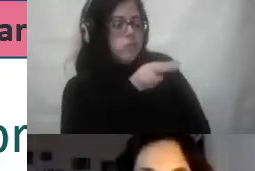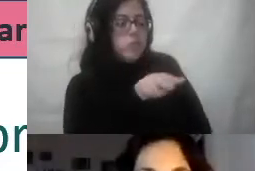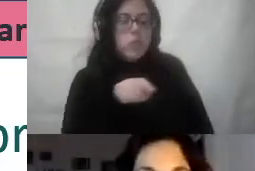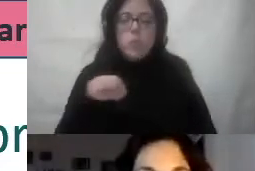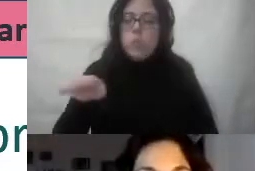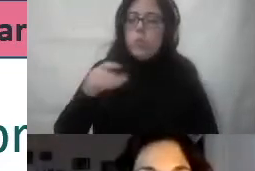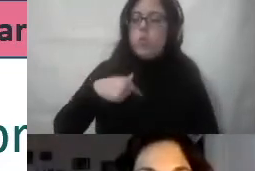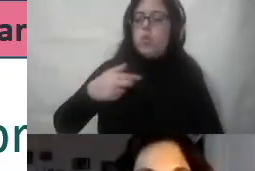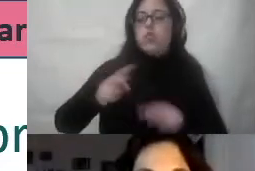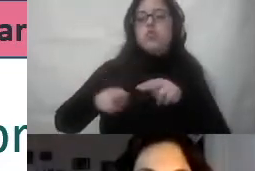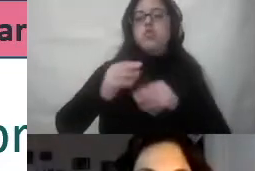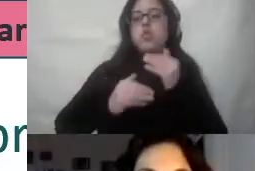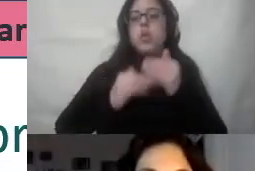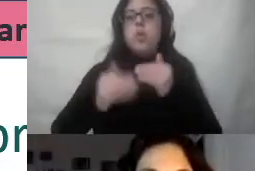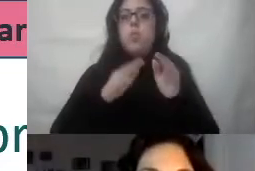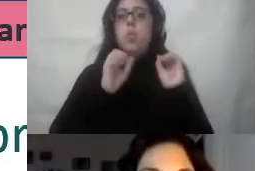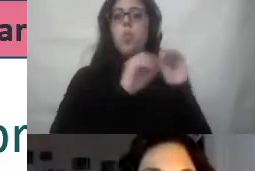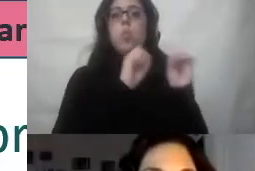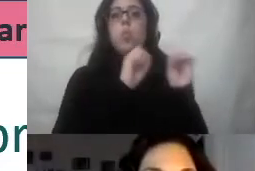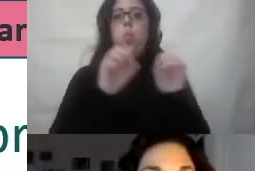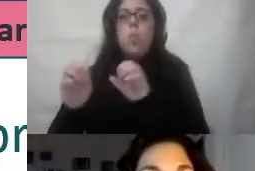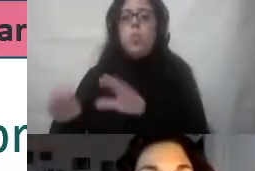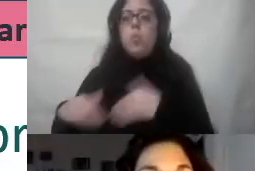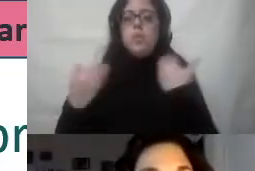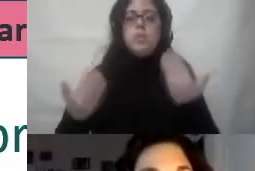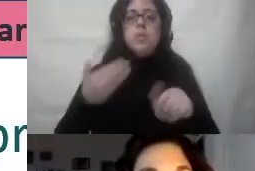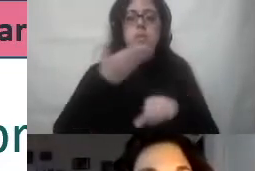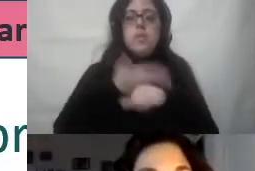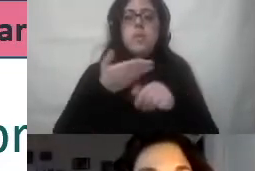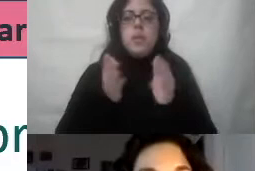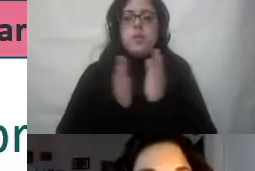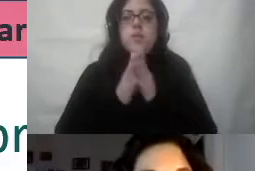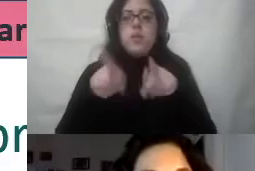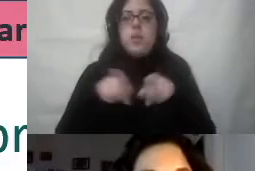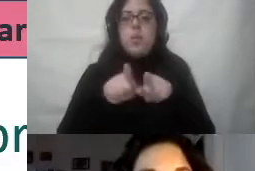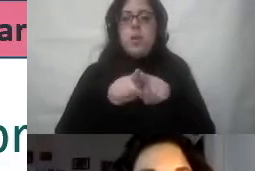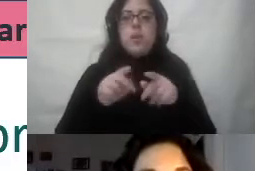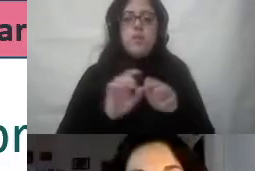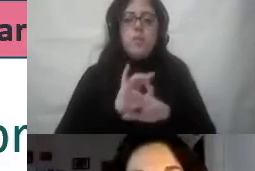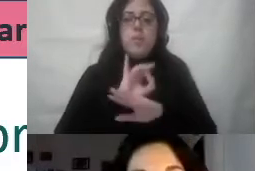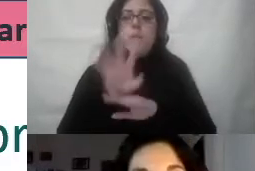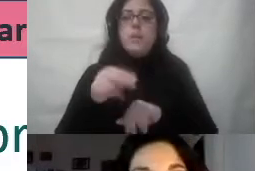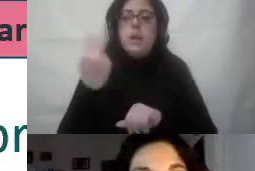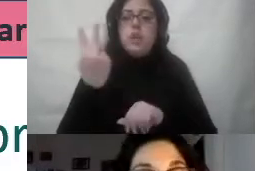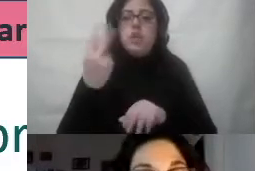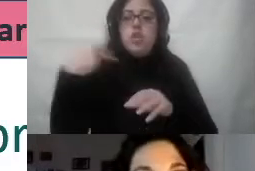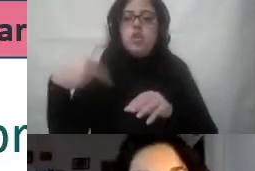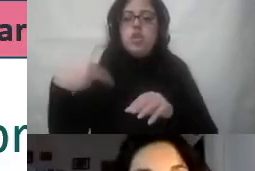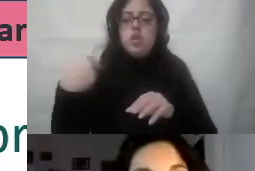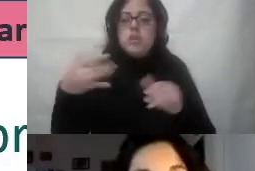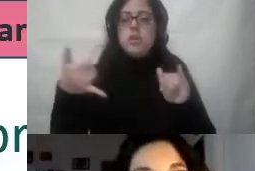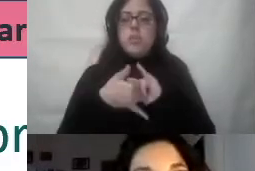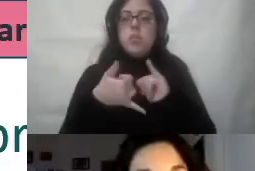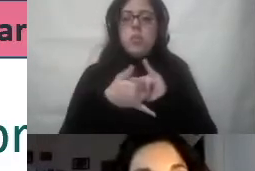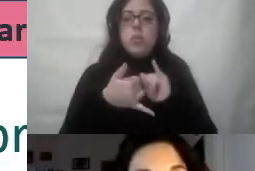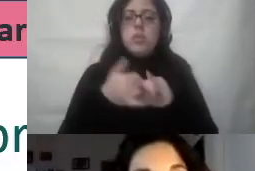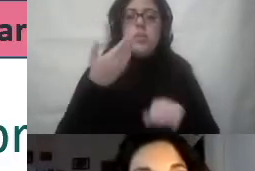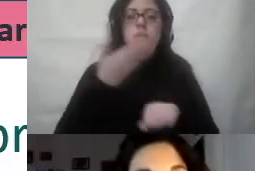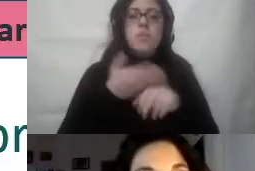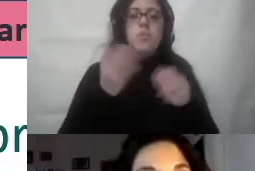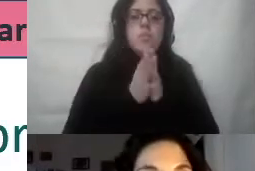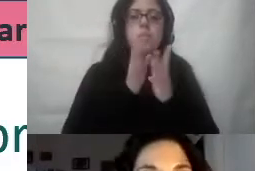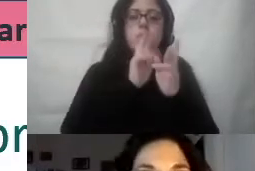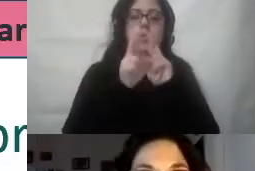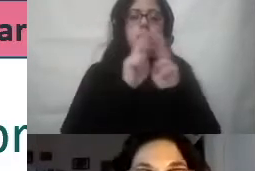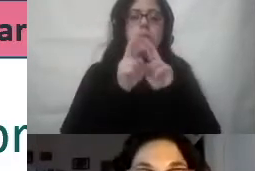proceso, ¿verdad?, de enseñanza. Entonces lo que les vamos a pedir acá, les vamos a mandar dos noticias por el WhatsApp y les vamos a decir que respondan entonces a este problema